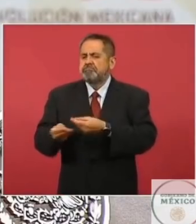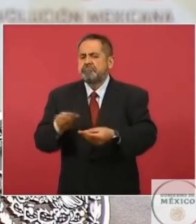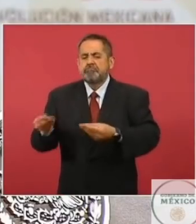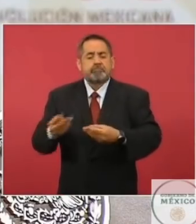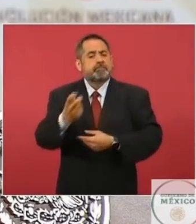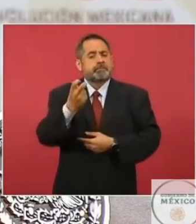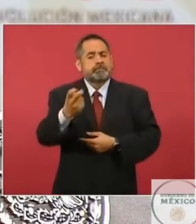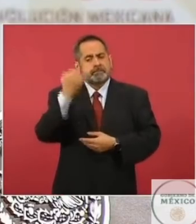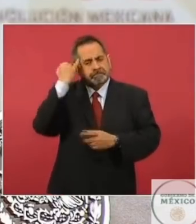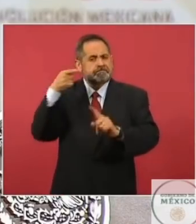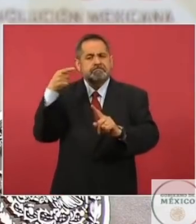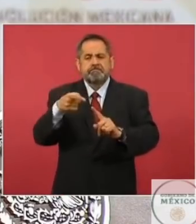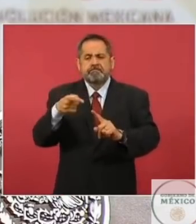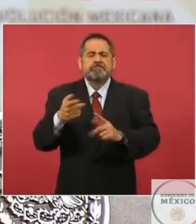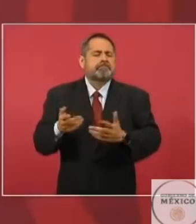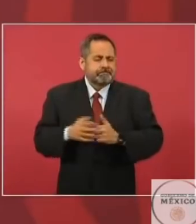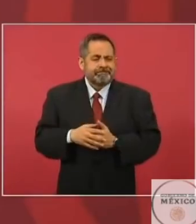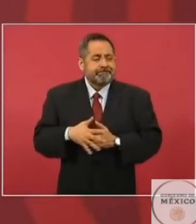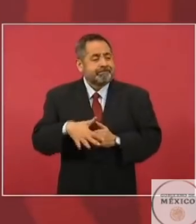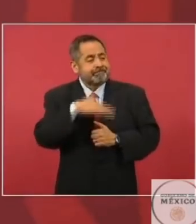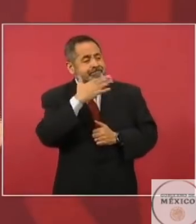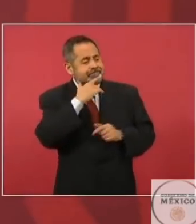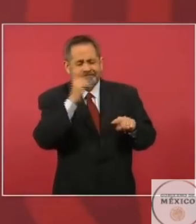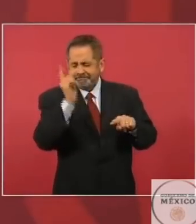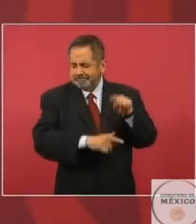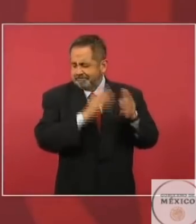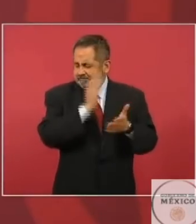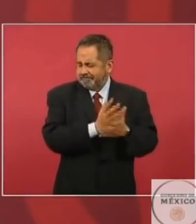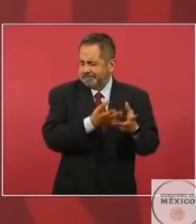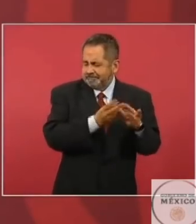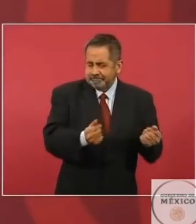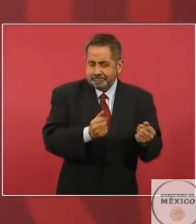Esa es la fórmula, acabar con la corrupción y con la impunidad.